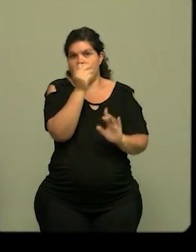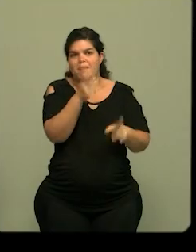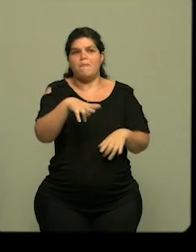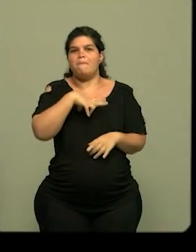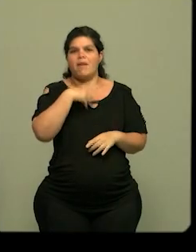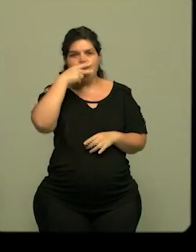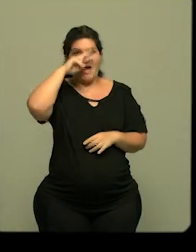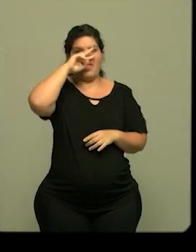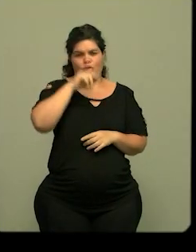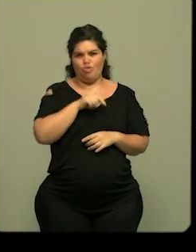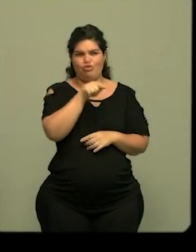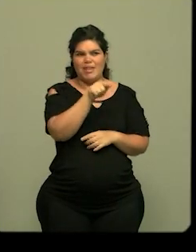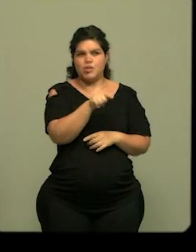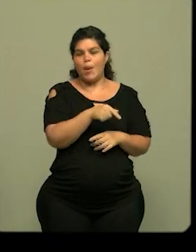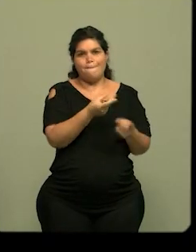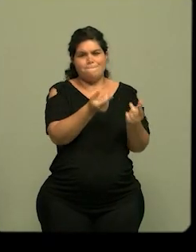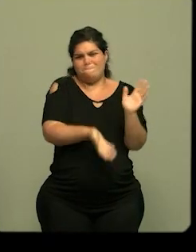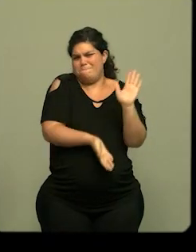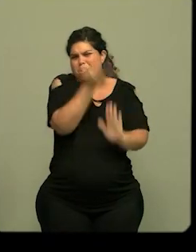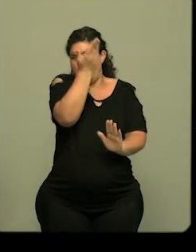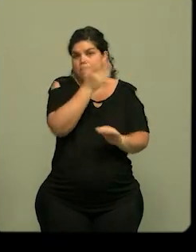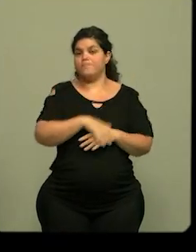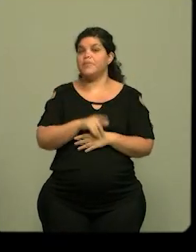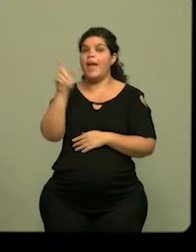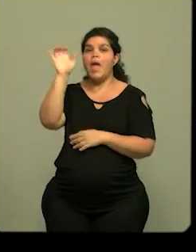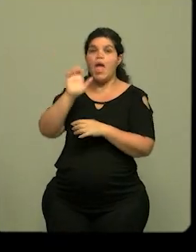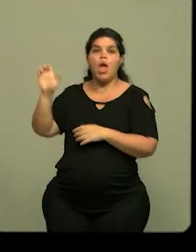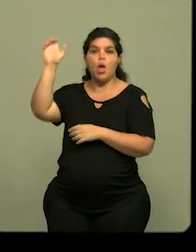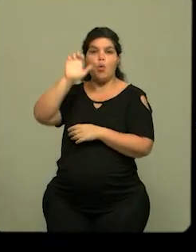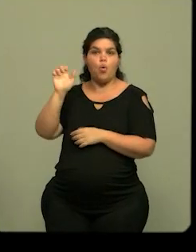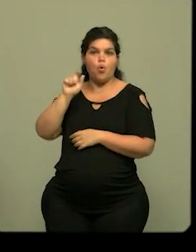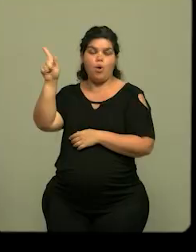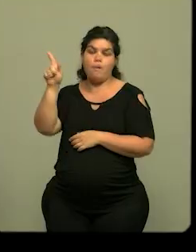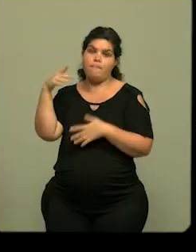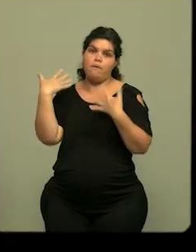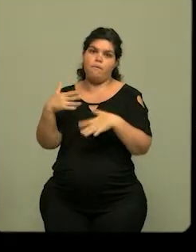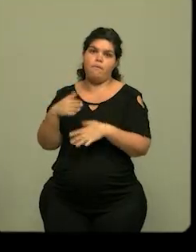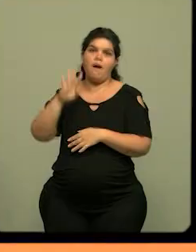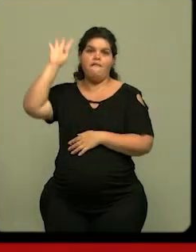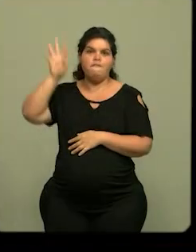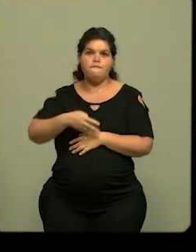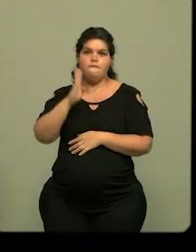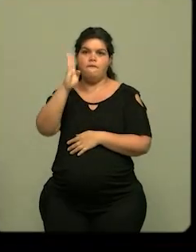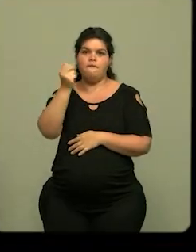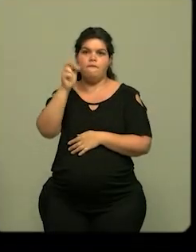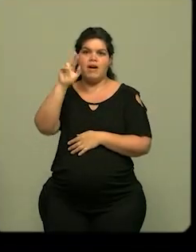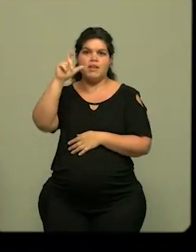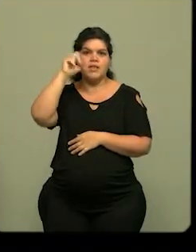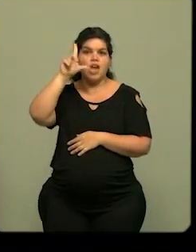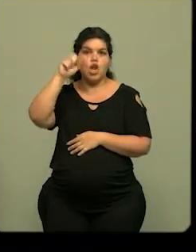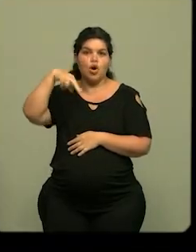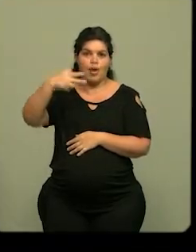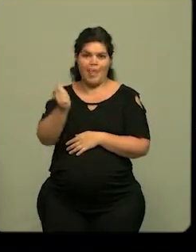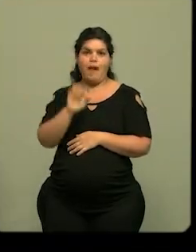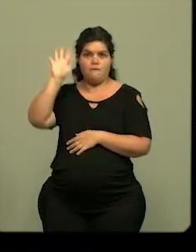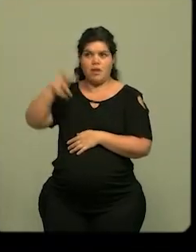visto mucho en Europa, sobre todo eso, ¿no? Europa, bueno, tenemos un caso emblemático que es Barcelona, pero Exacto. Barcelona ahora, justamente después de las protestas